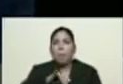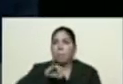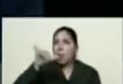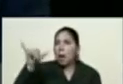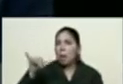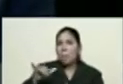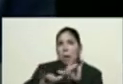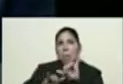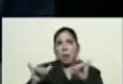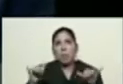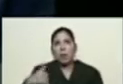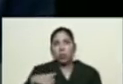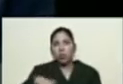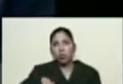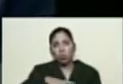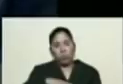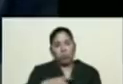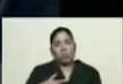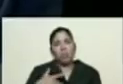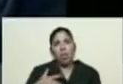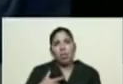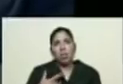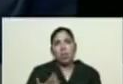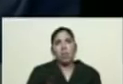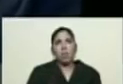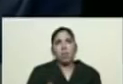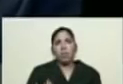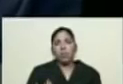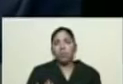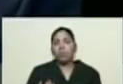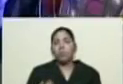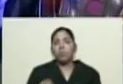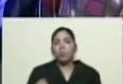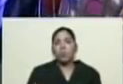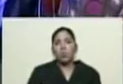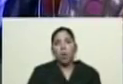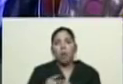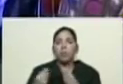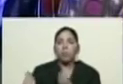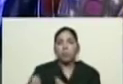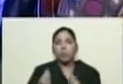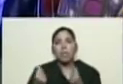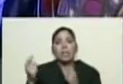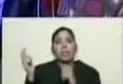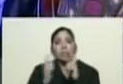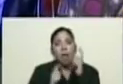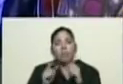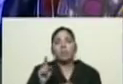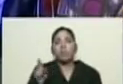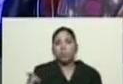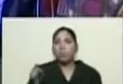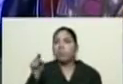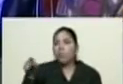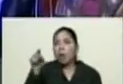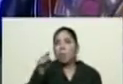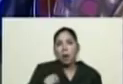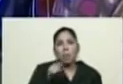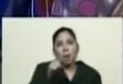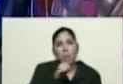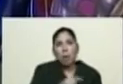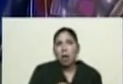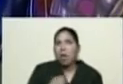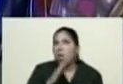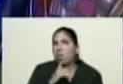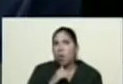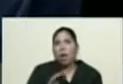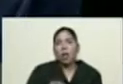Caribe, nosotros sentíamos la presencia de Hugo Chávez Frías. Ahí estaba el comandante Chávez. No hay distancia, no hay